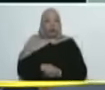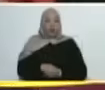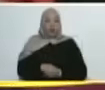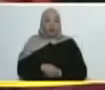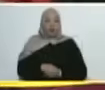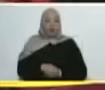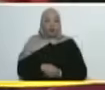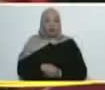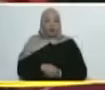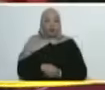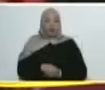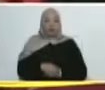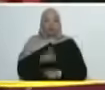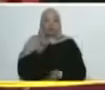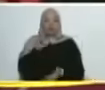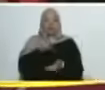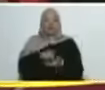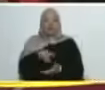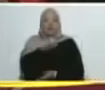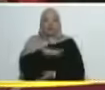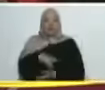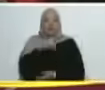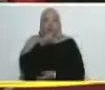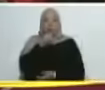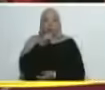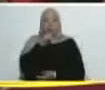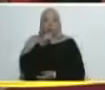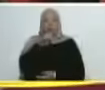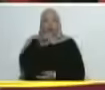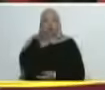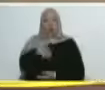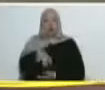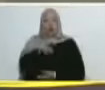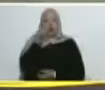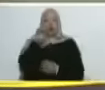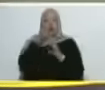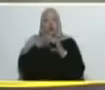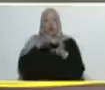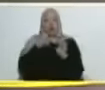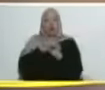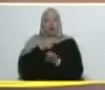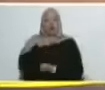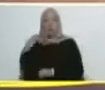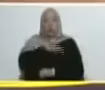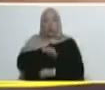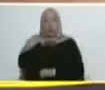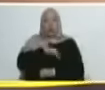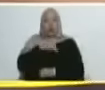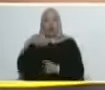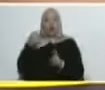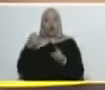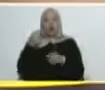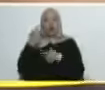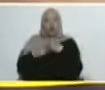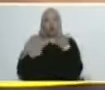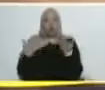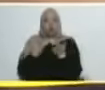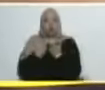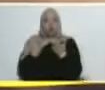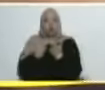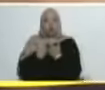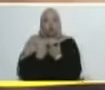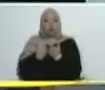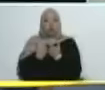La tesis del liderazgo colectivo está en el corazón del socialismo bolivariano y se